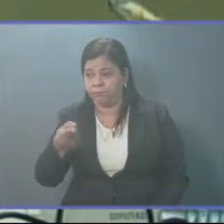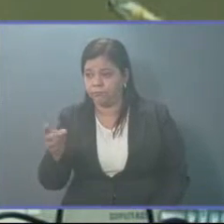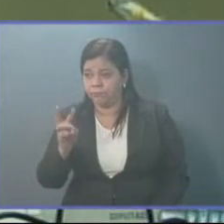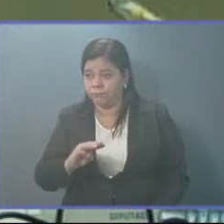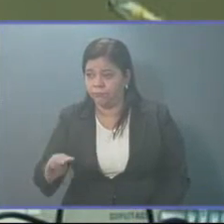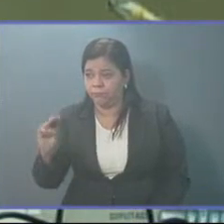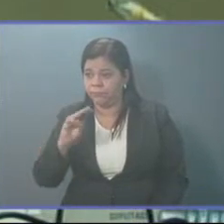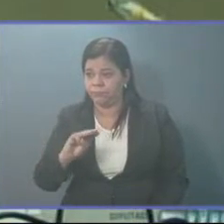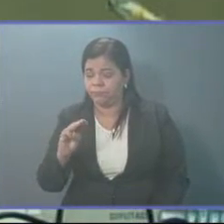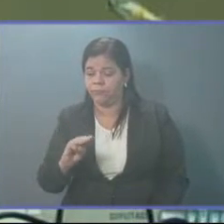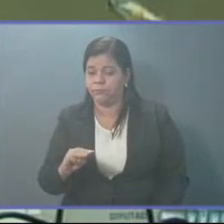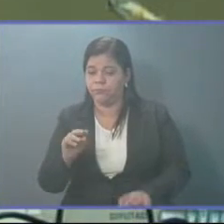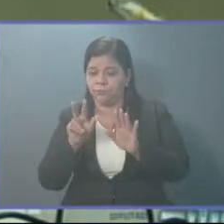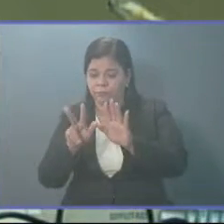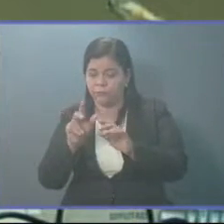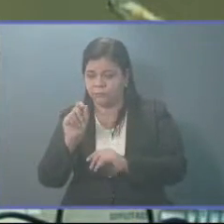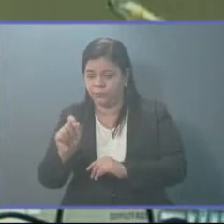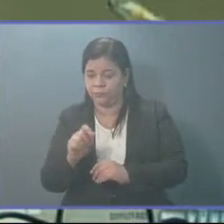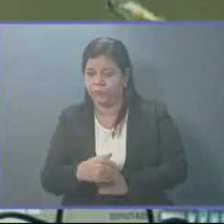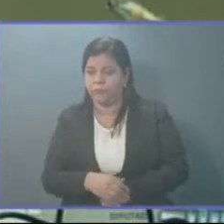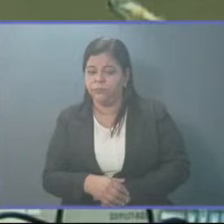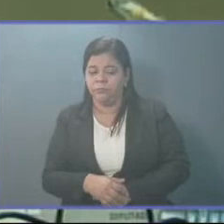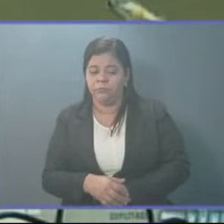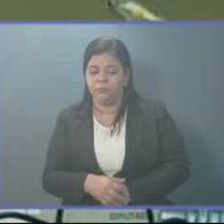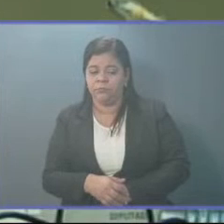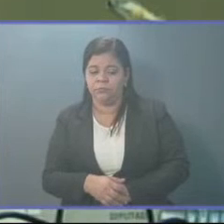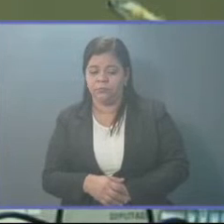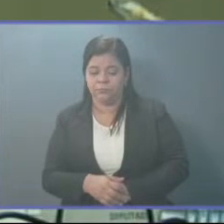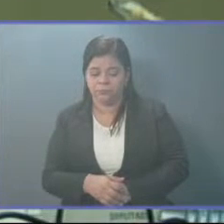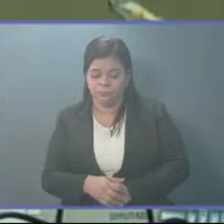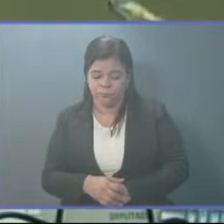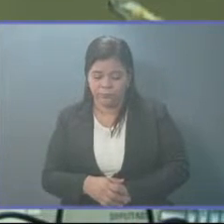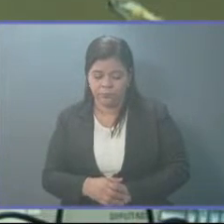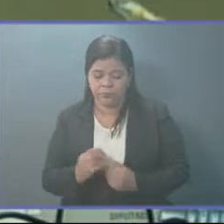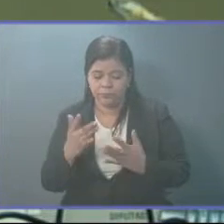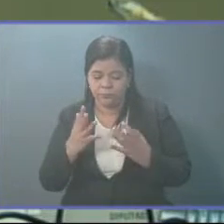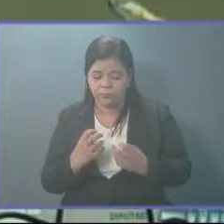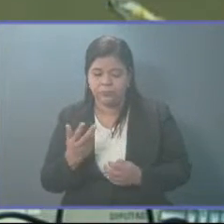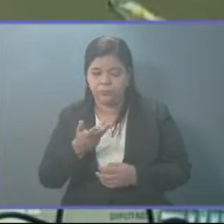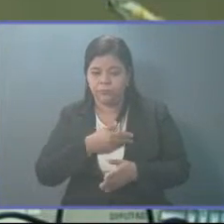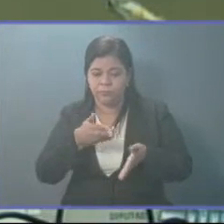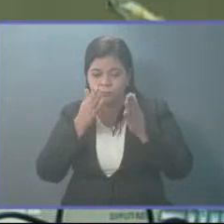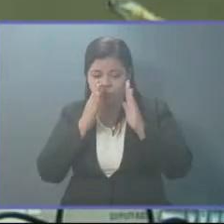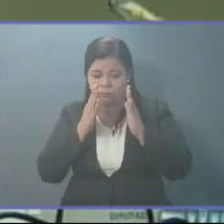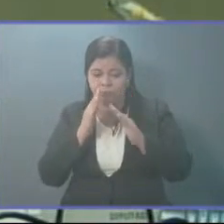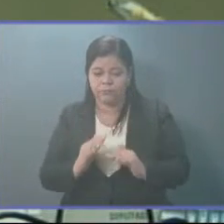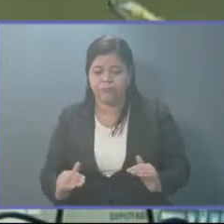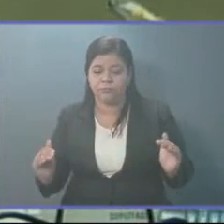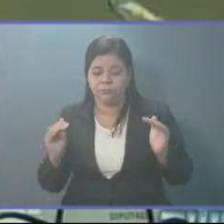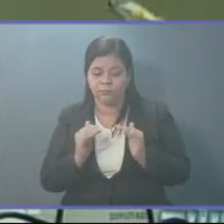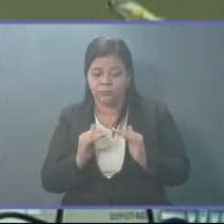las 8 en punto, y poder escucharles a ellos y